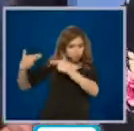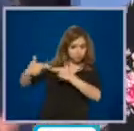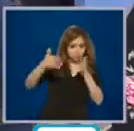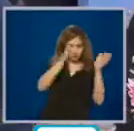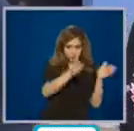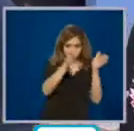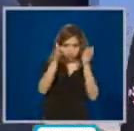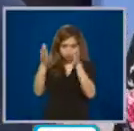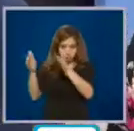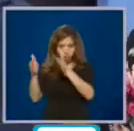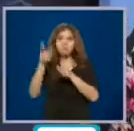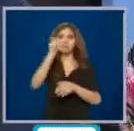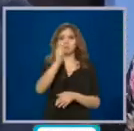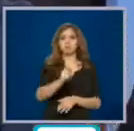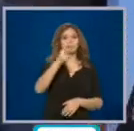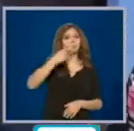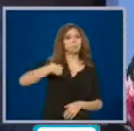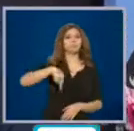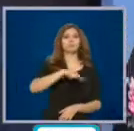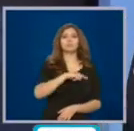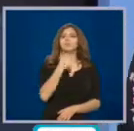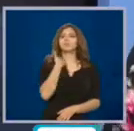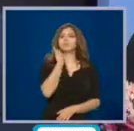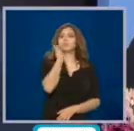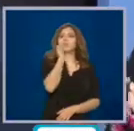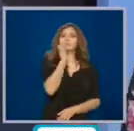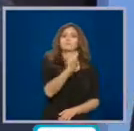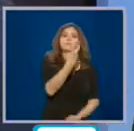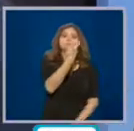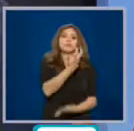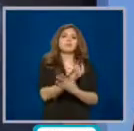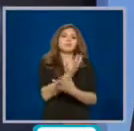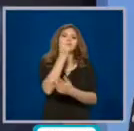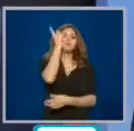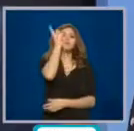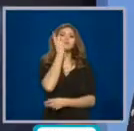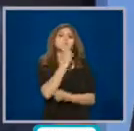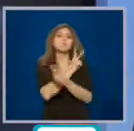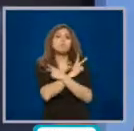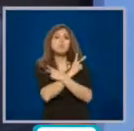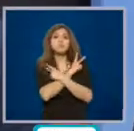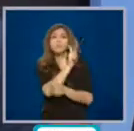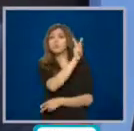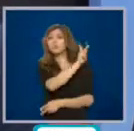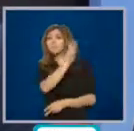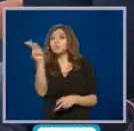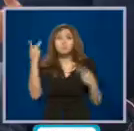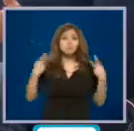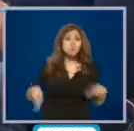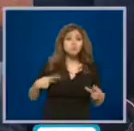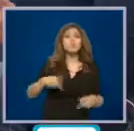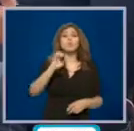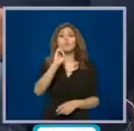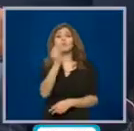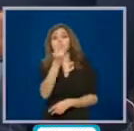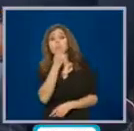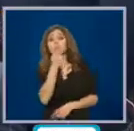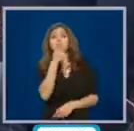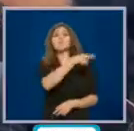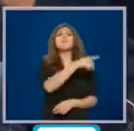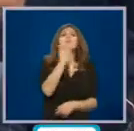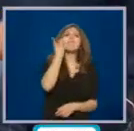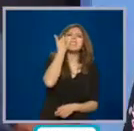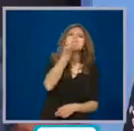porque nosotros preferimos, la verdad, descansar y dormir en las vacaciones, que el resto de la gente o el resto de los niños que quieren, lo que quieren hacer